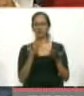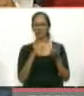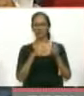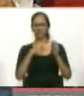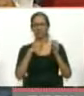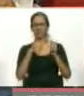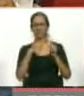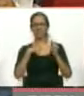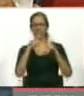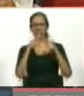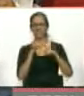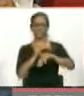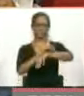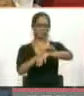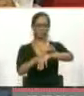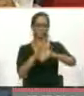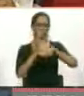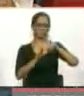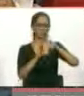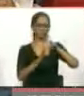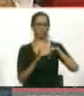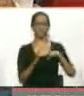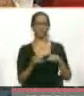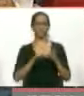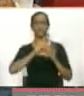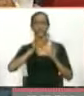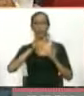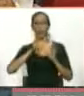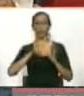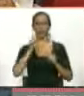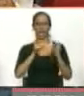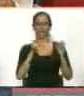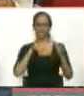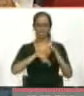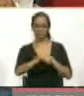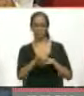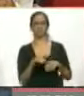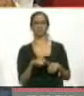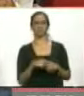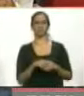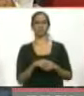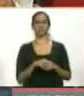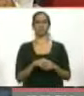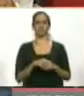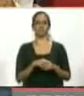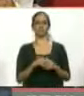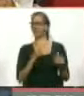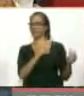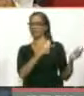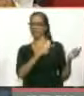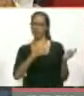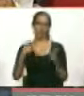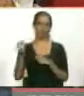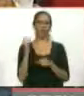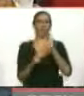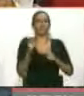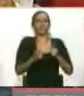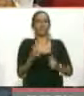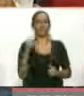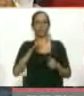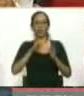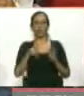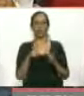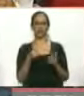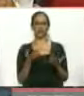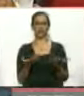charcuterías y bueno nada la gente entró ahí sea que hoy este otro se va la gente con las cosas quedan